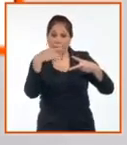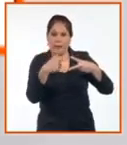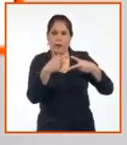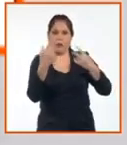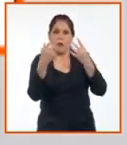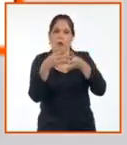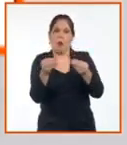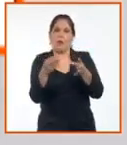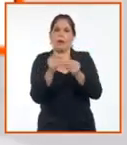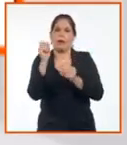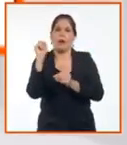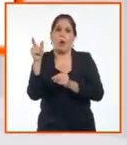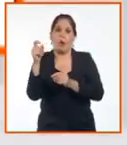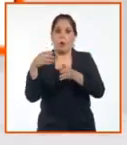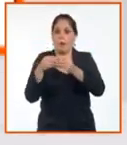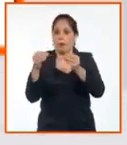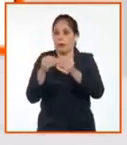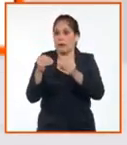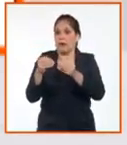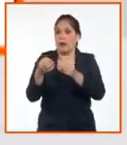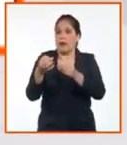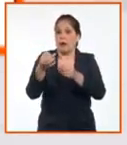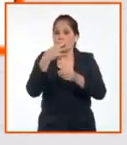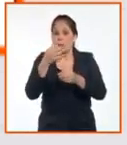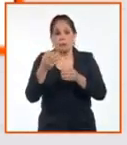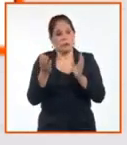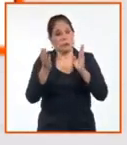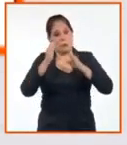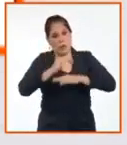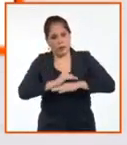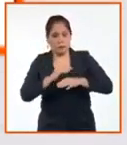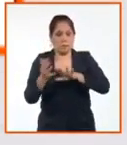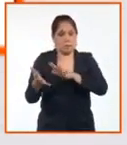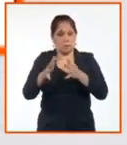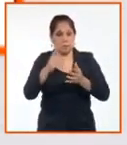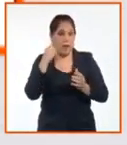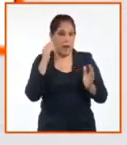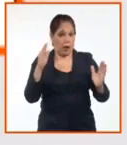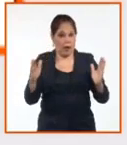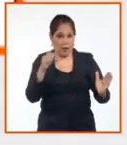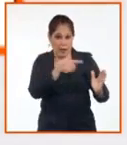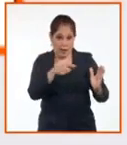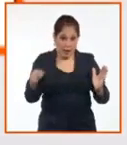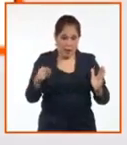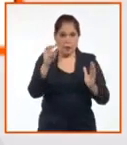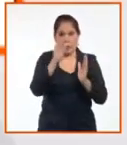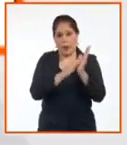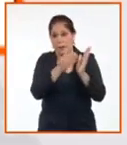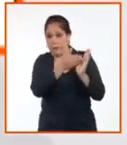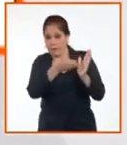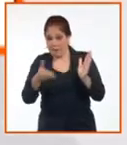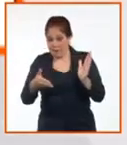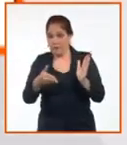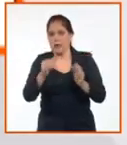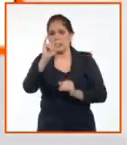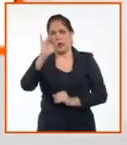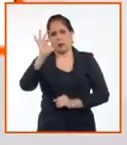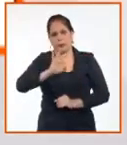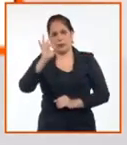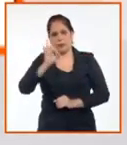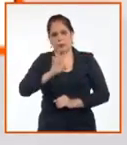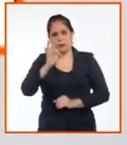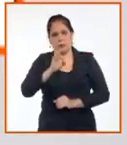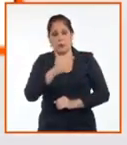que hemos hecho un promedio y digamos en lo que va de año y estos primeros meses del año el 6 por ciento de los que